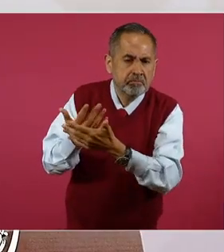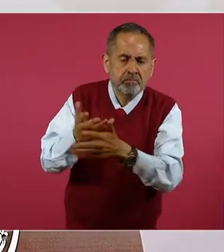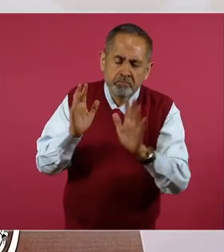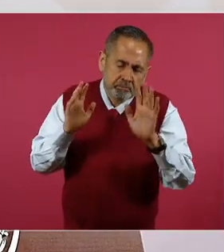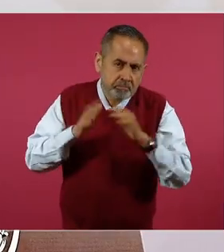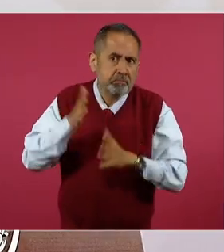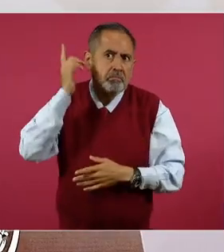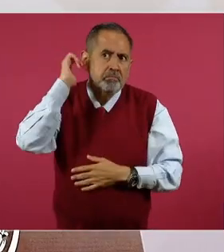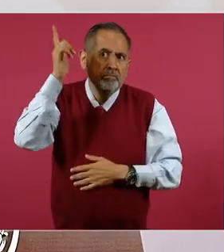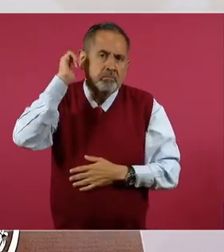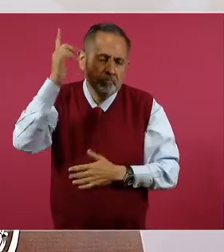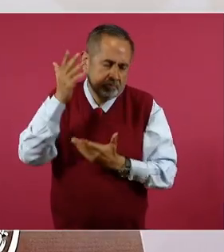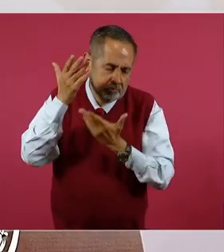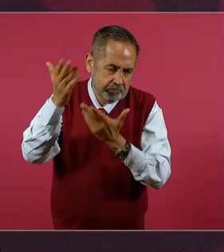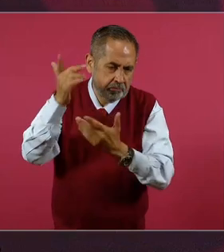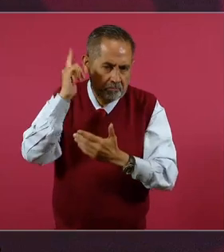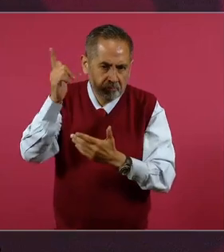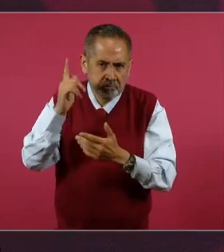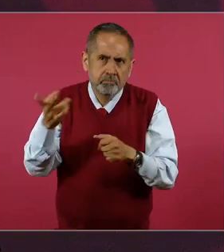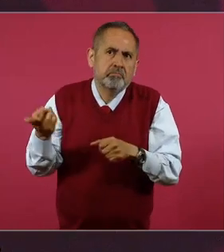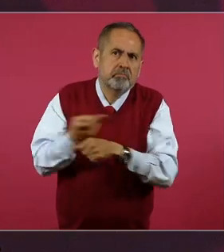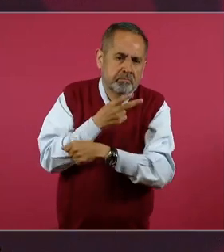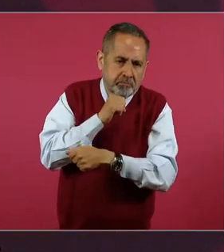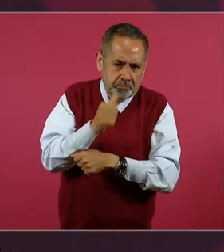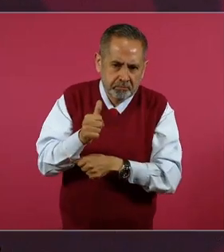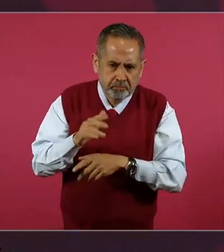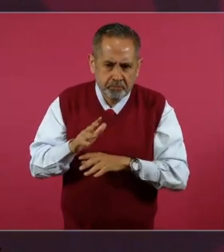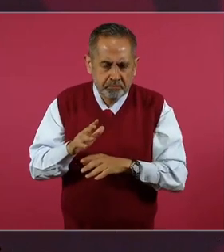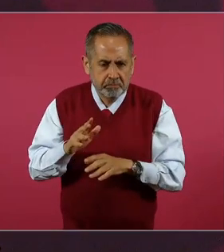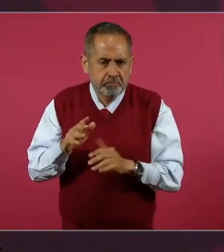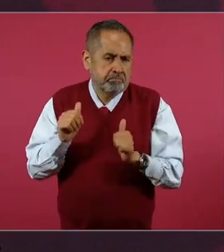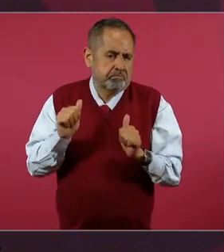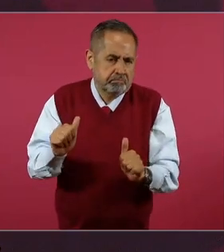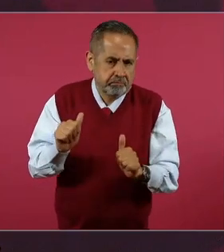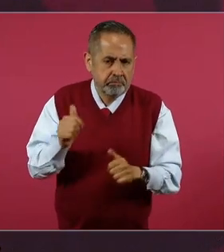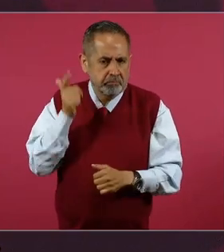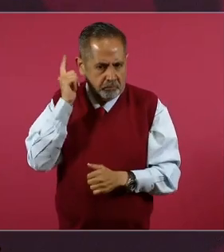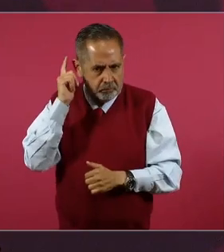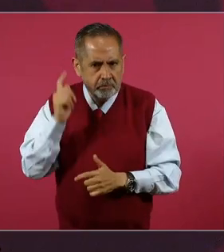deseamos de todo corazón que no les afecte,